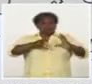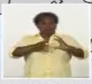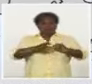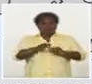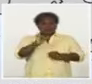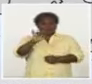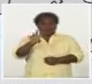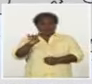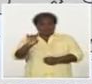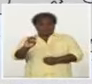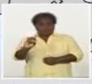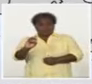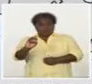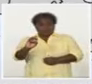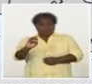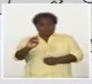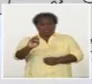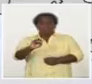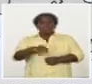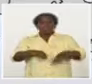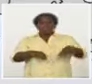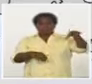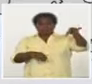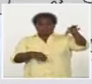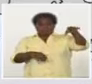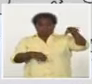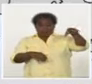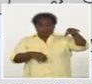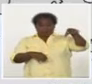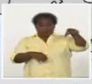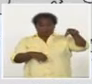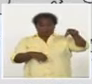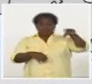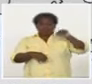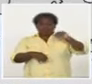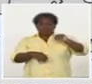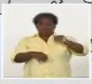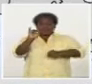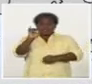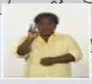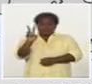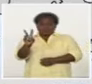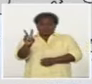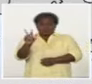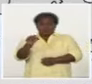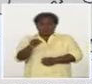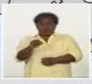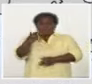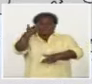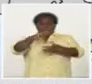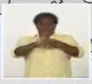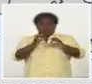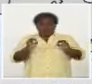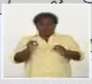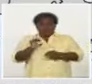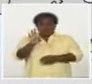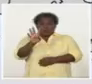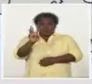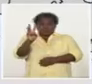690, Pinar del Río nuevamente una cifra elevada, 62, Artemisa